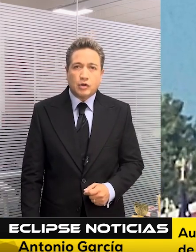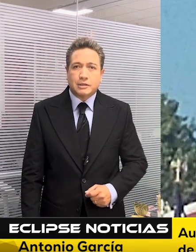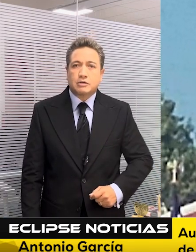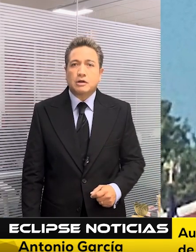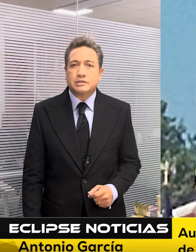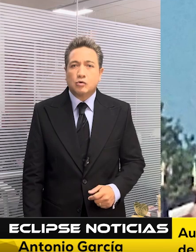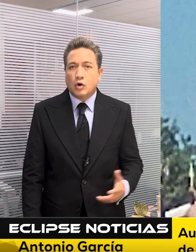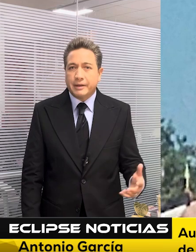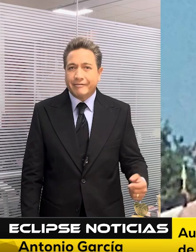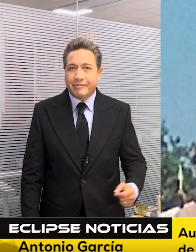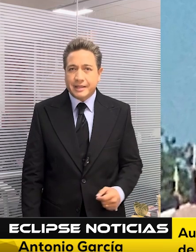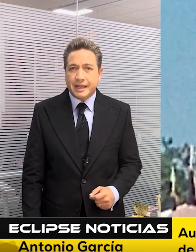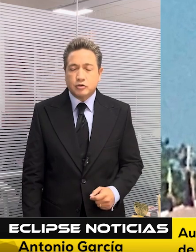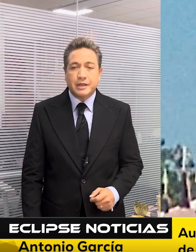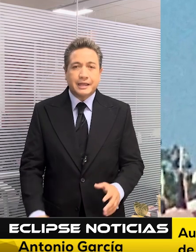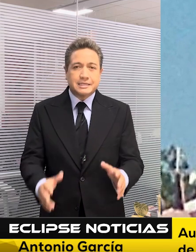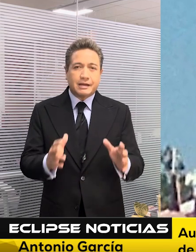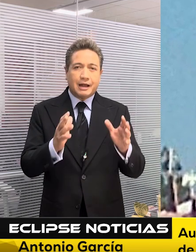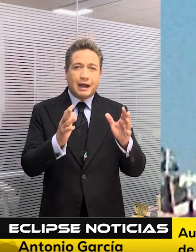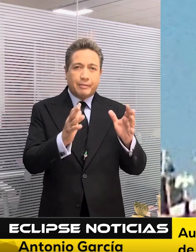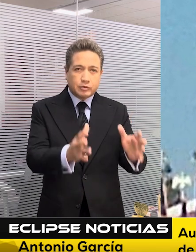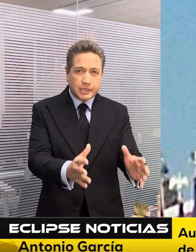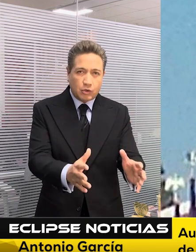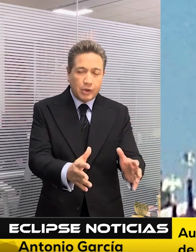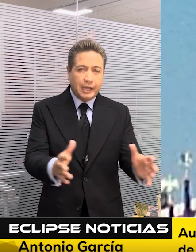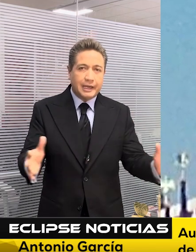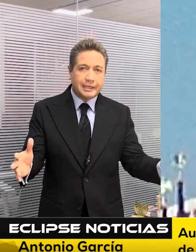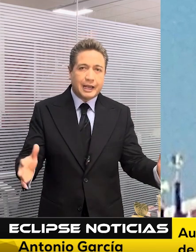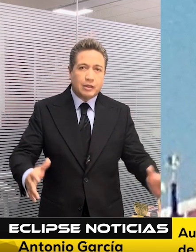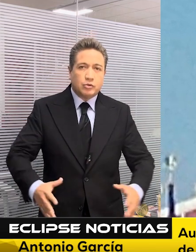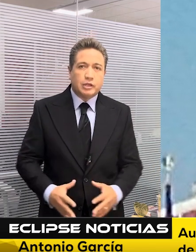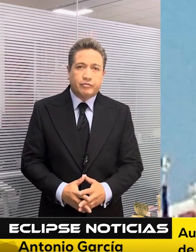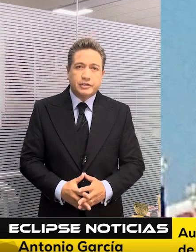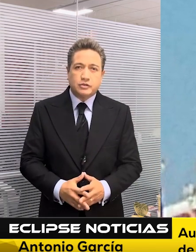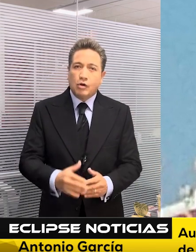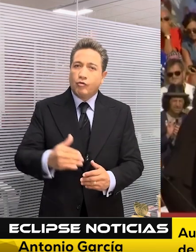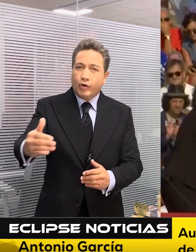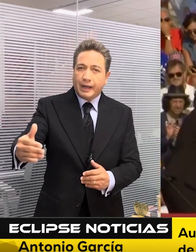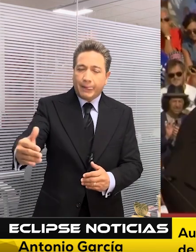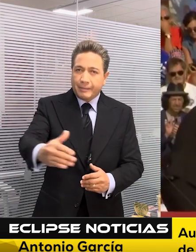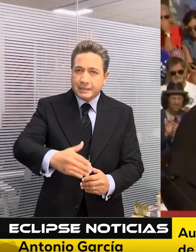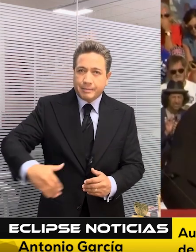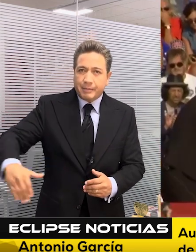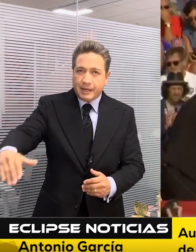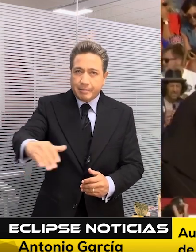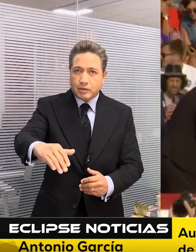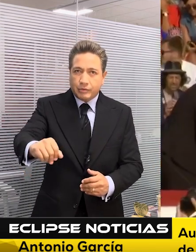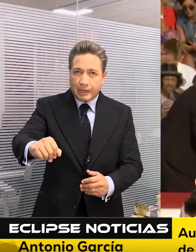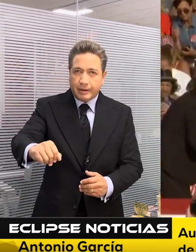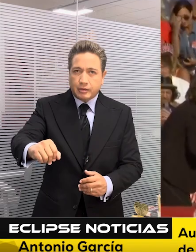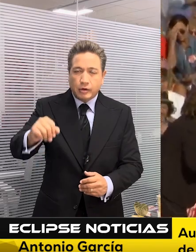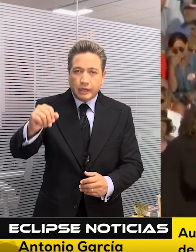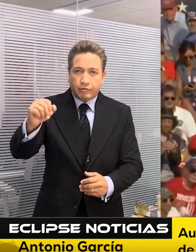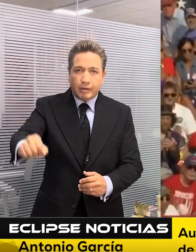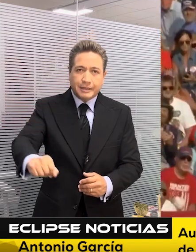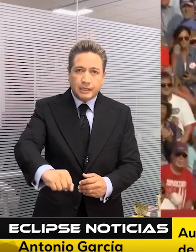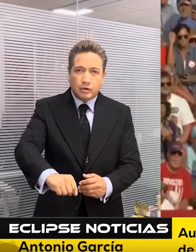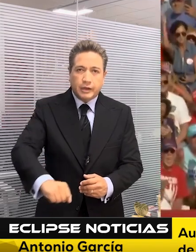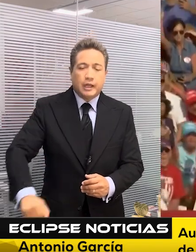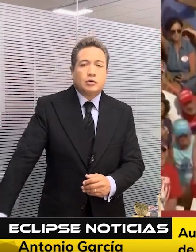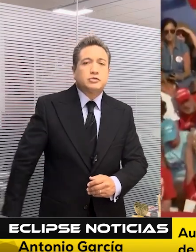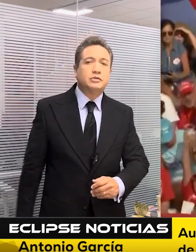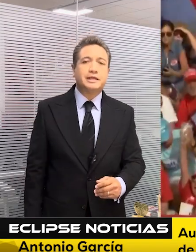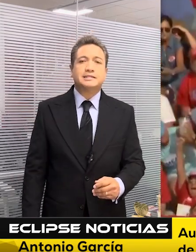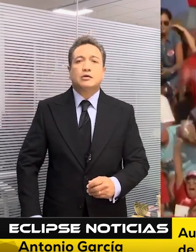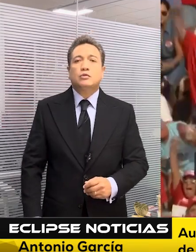por Thomas Crooks, un joven de 20 años que estaba apostado en el tejado de un edificio fuera de este perímetro del evento y fue